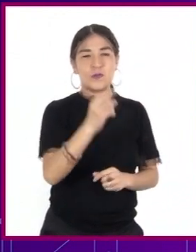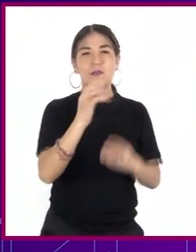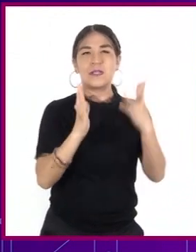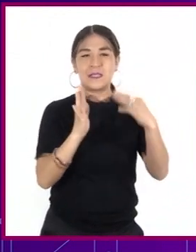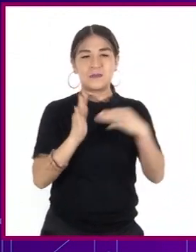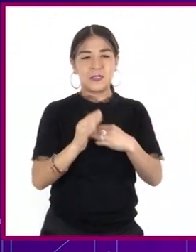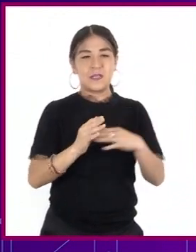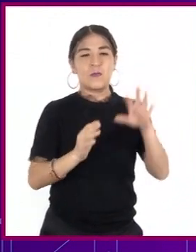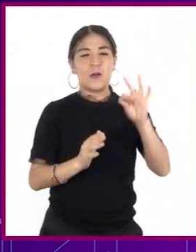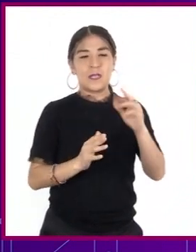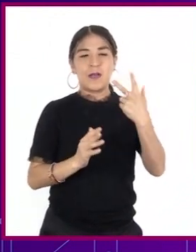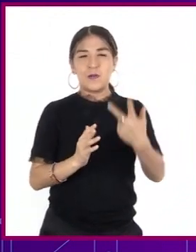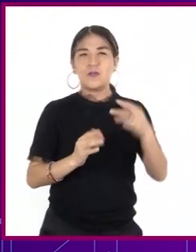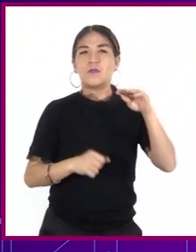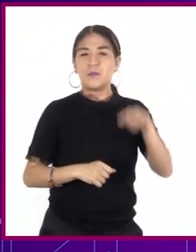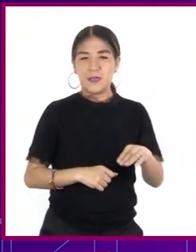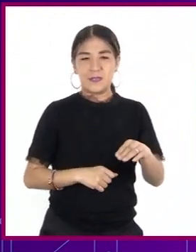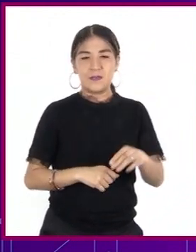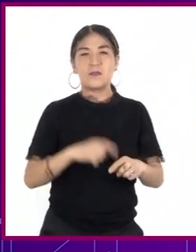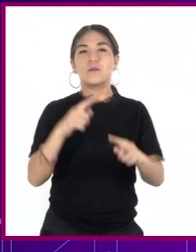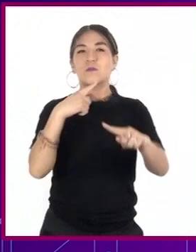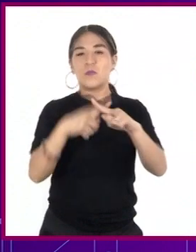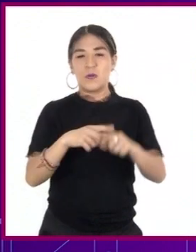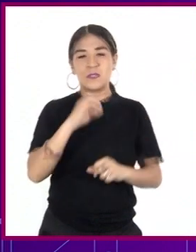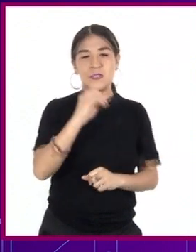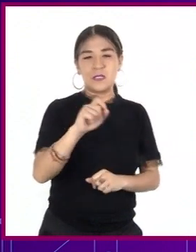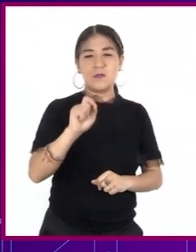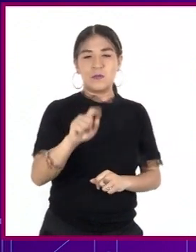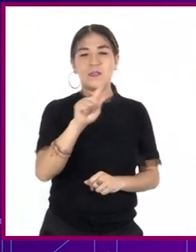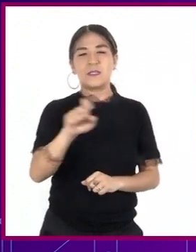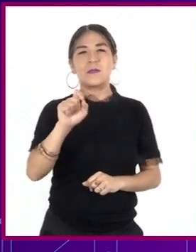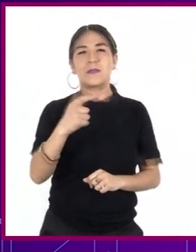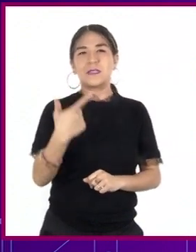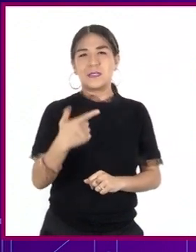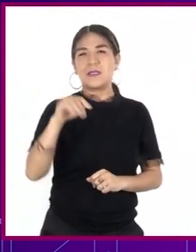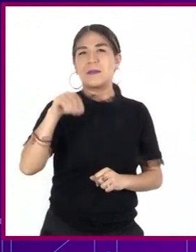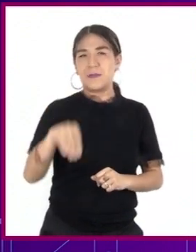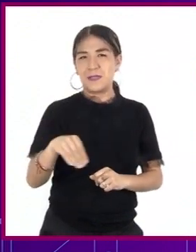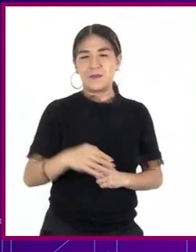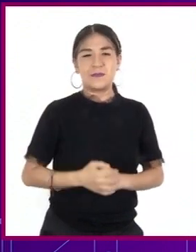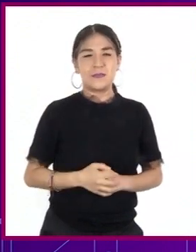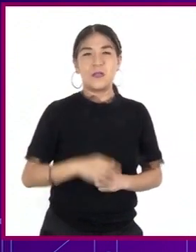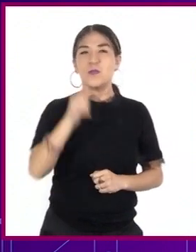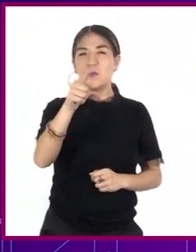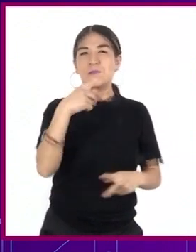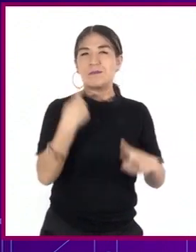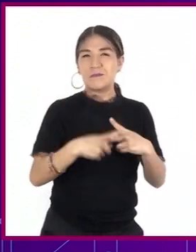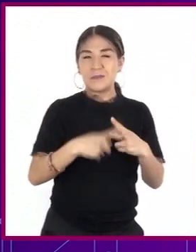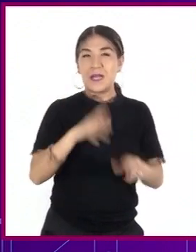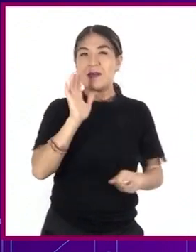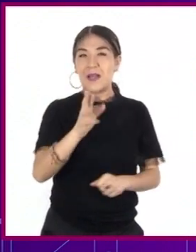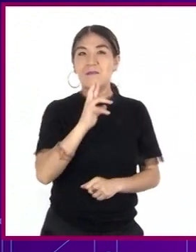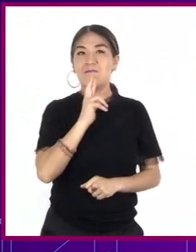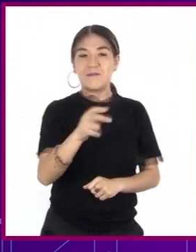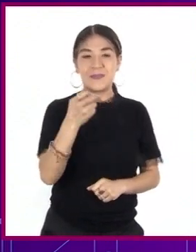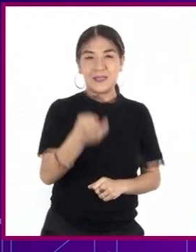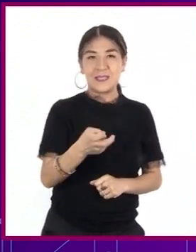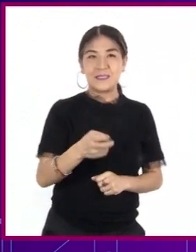0.3048 metros por 0.127 metros. Al calcular el producto